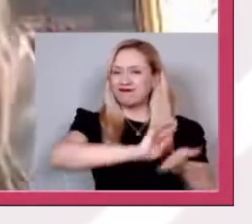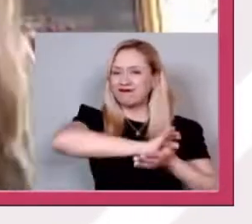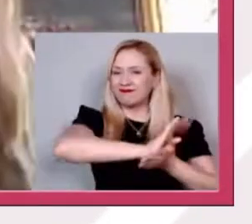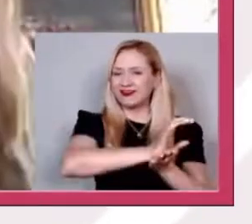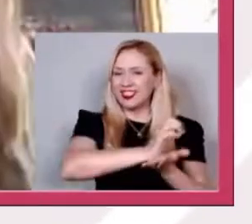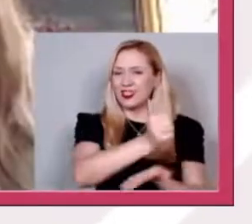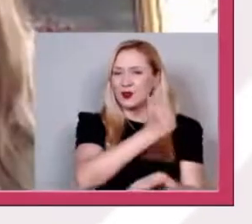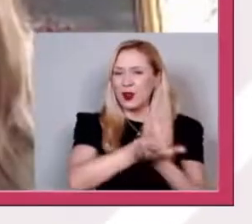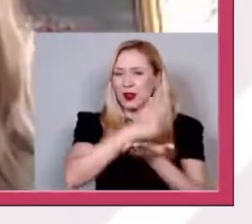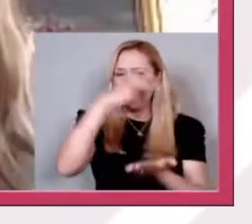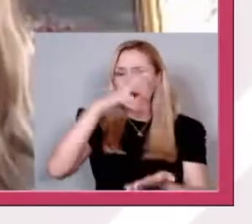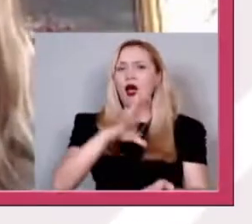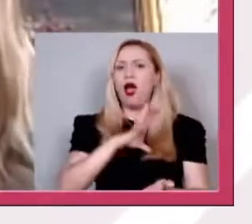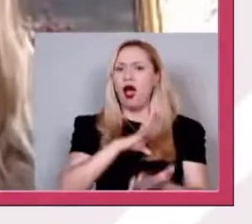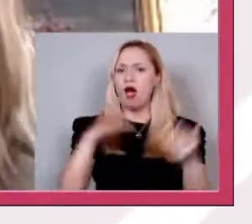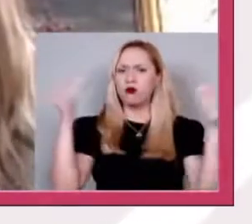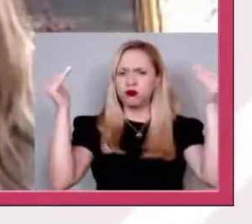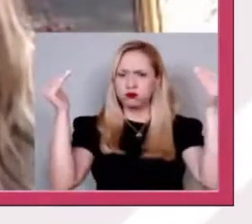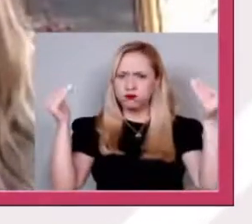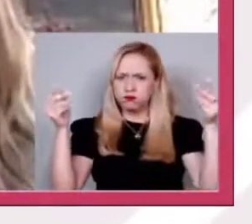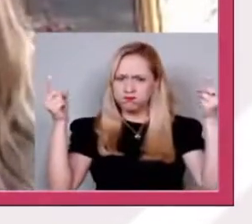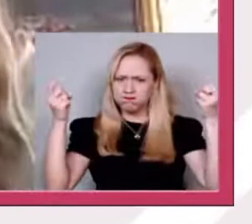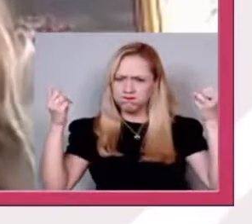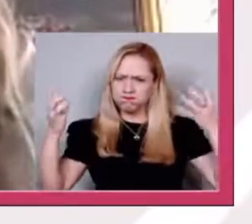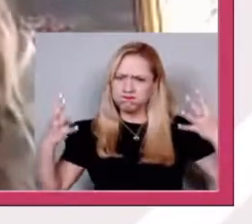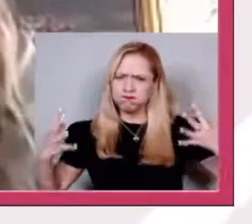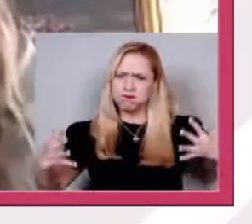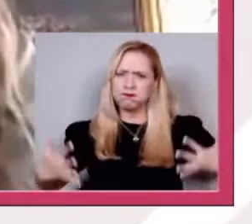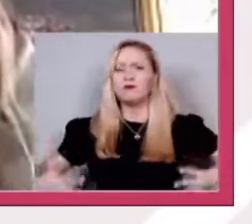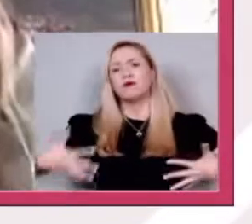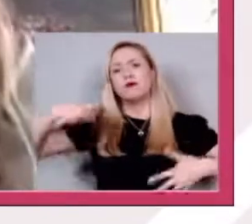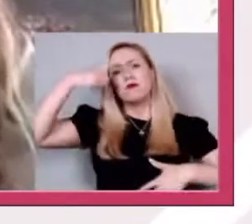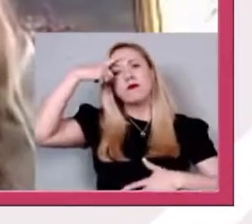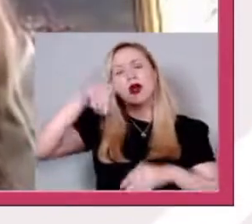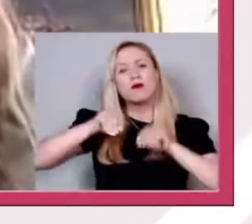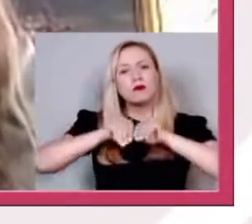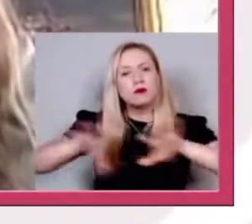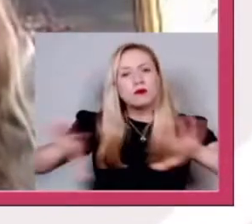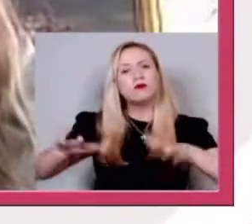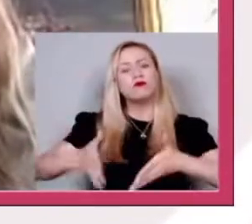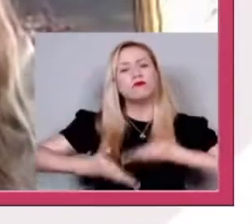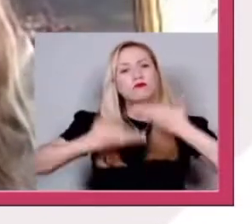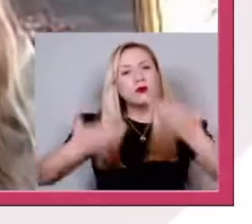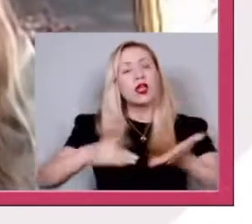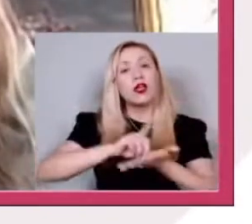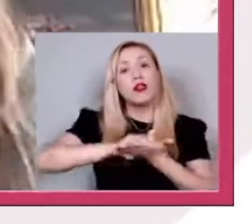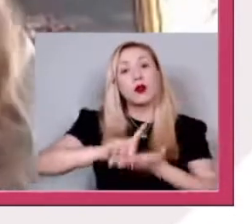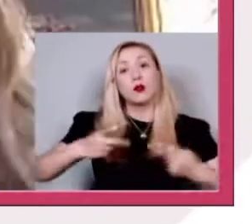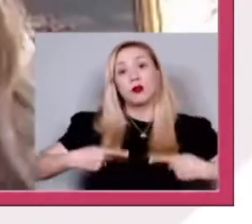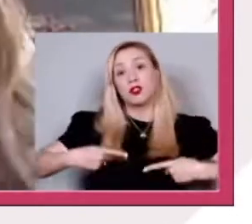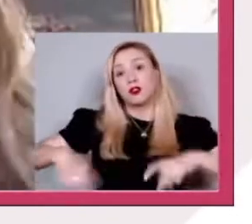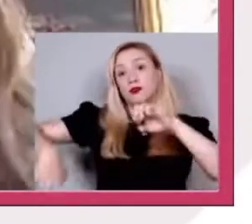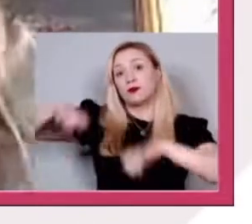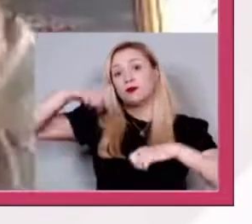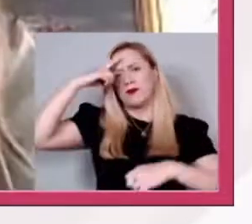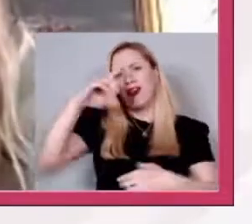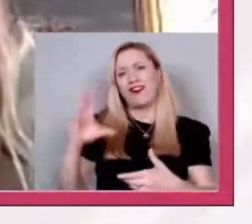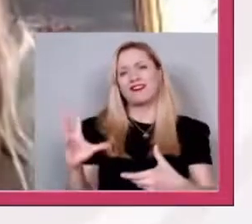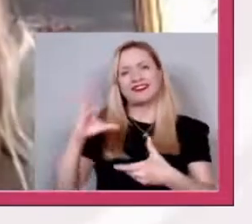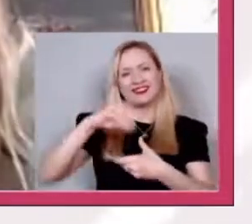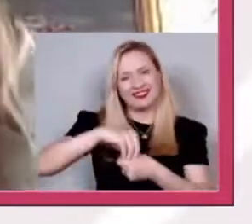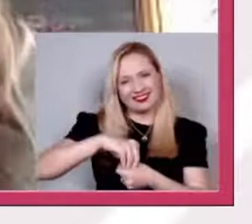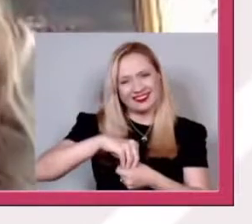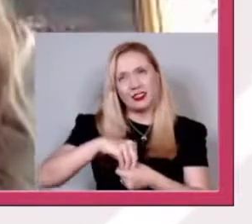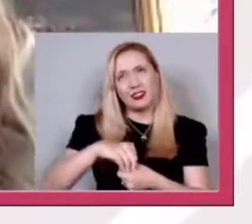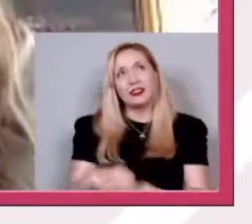establecen esta serie de medidas para promover y garantizar los derechos de las personas mayores y generar su inclusión. Sin